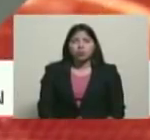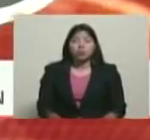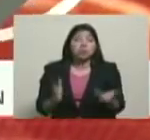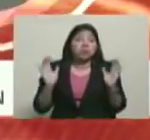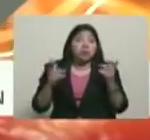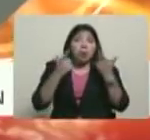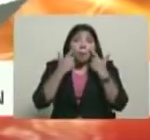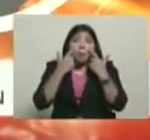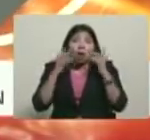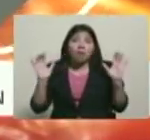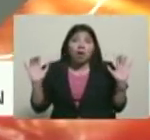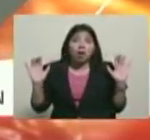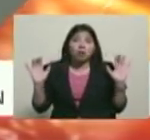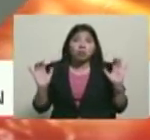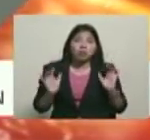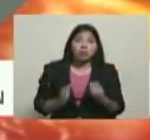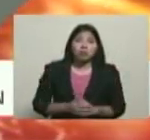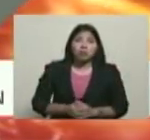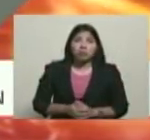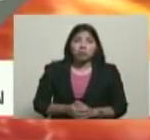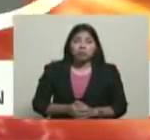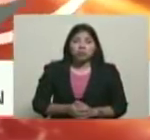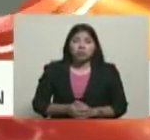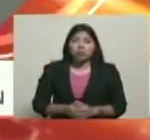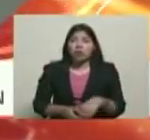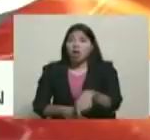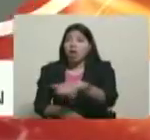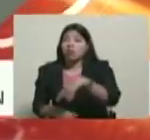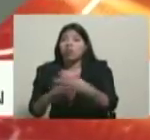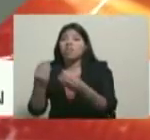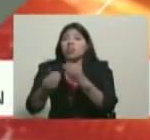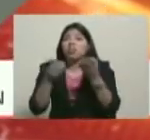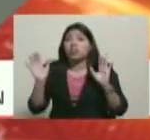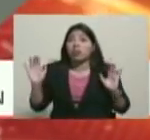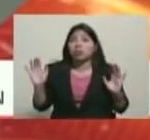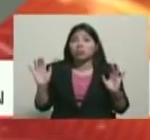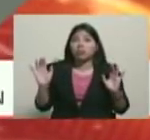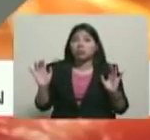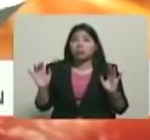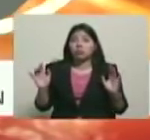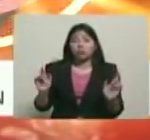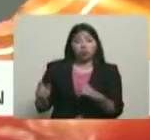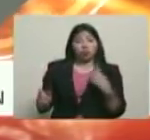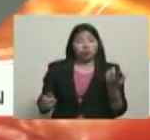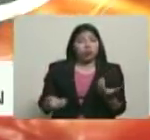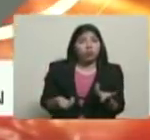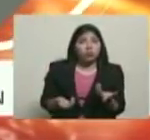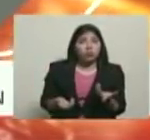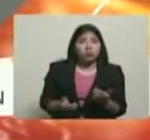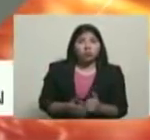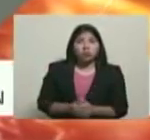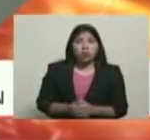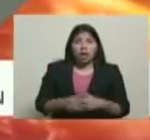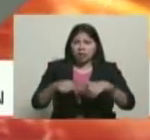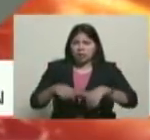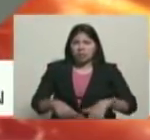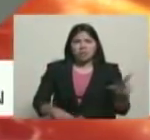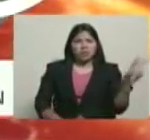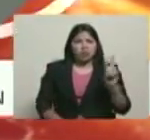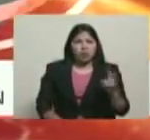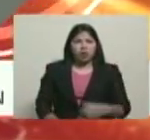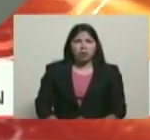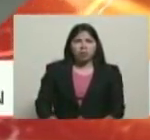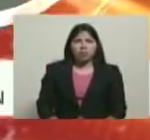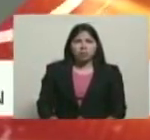vamos a ver qué pueden hacer contra nuestro pueblo, porque allá vimos al jefe del fascismo aquí en Venezuela,